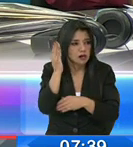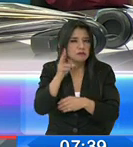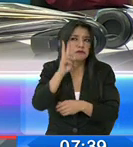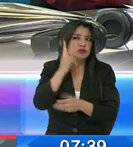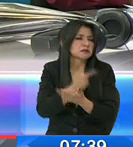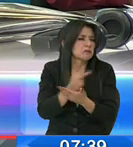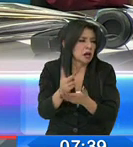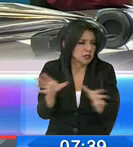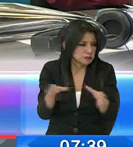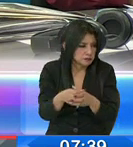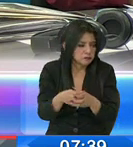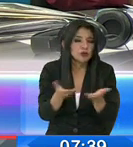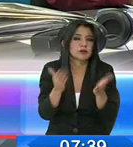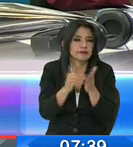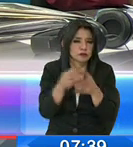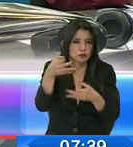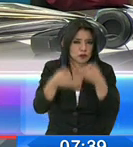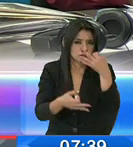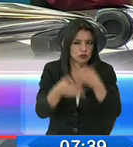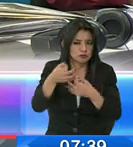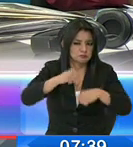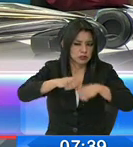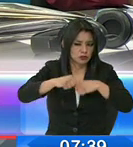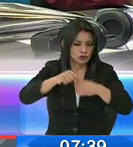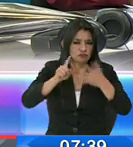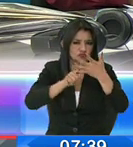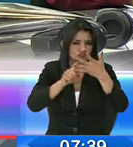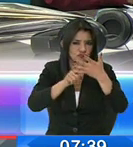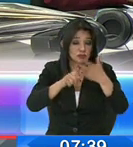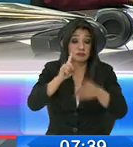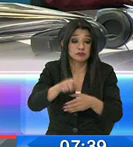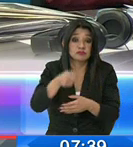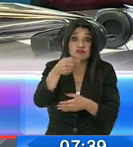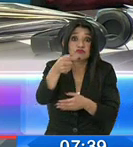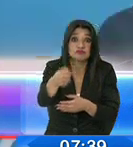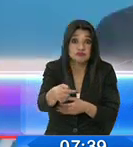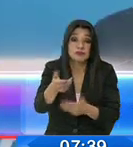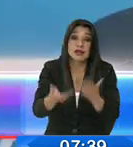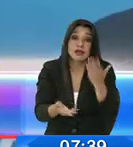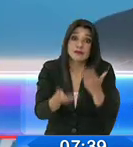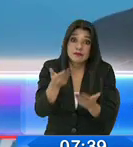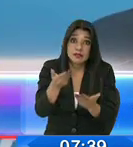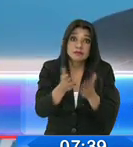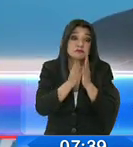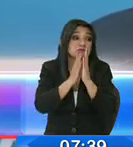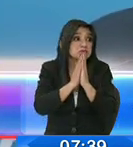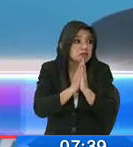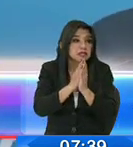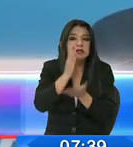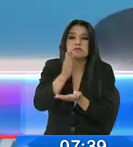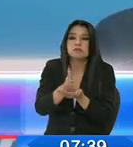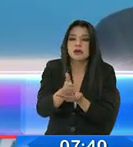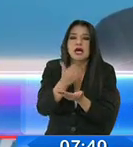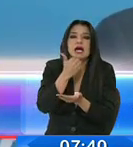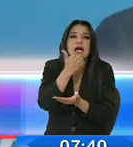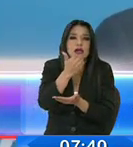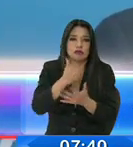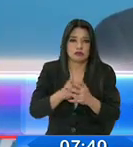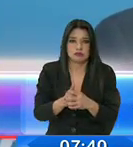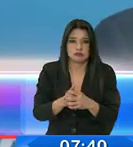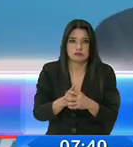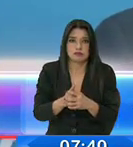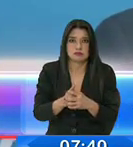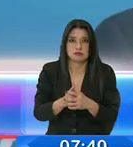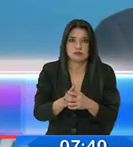semanas estamos a mediados de mayo y luego hay siempre la posibilidad de un recurso de casación y el recurso de casación es por definición